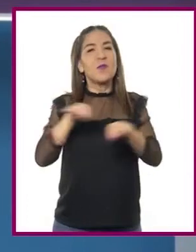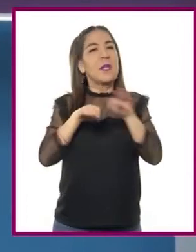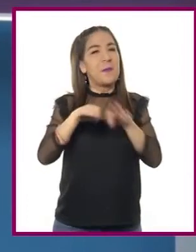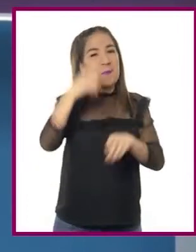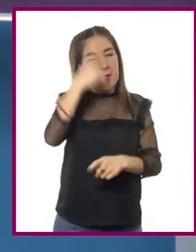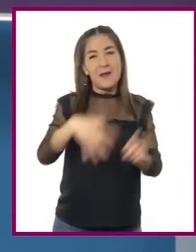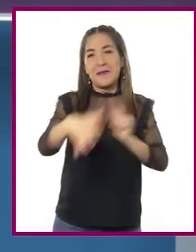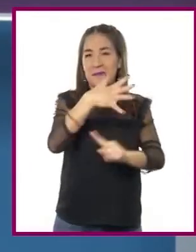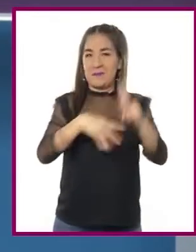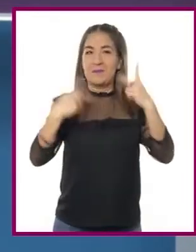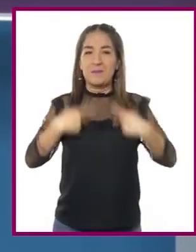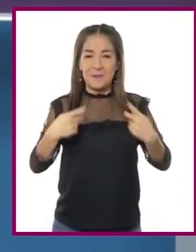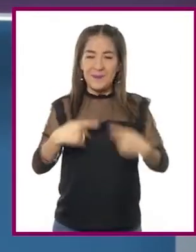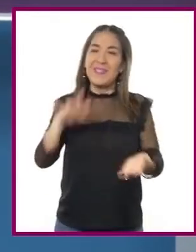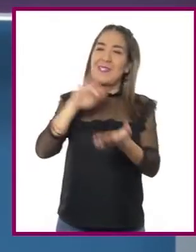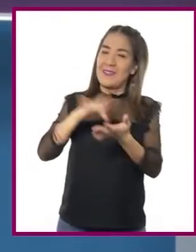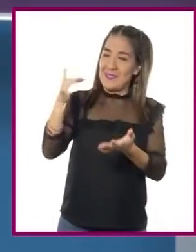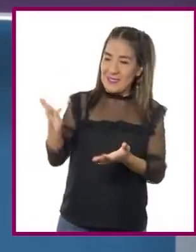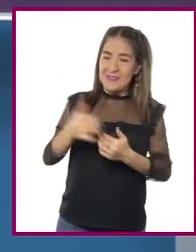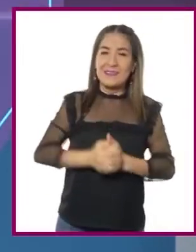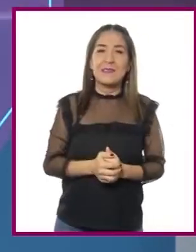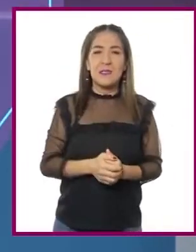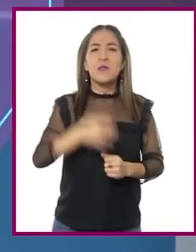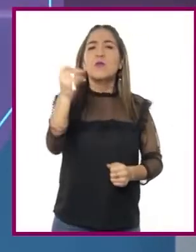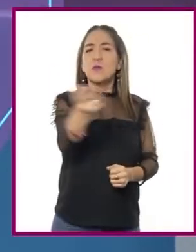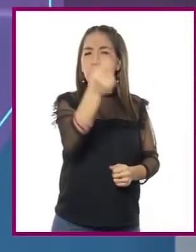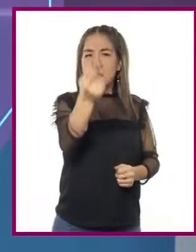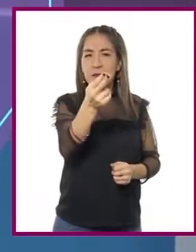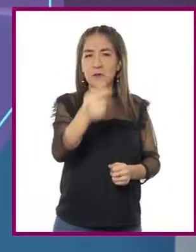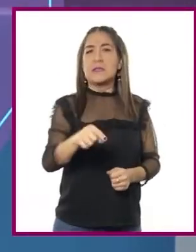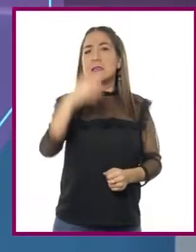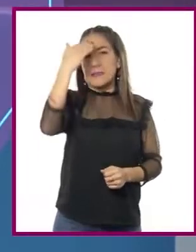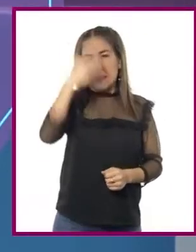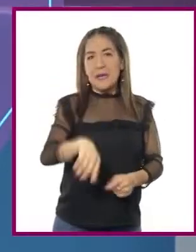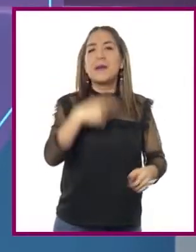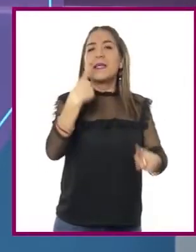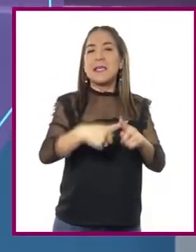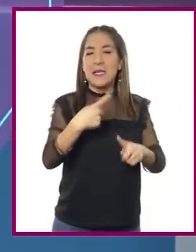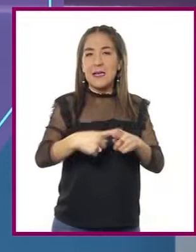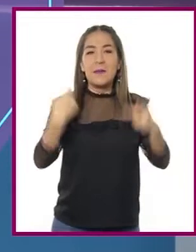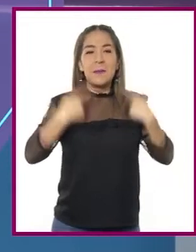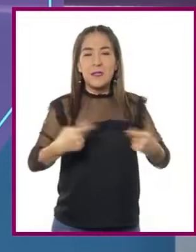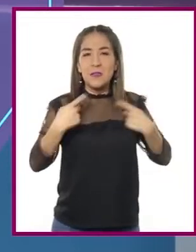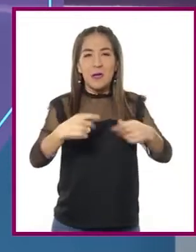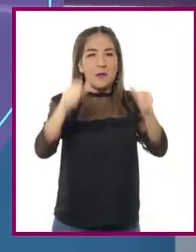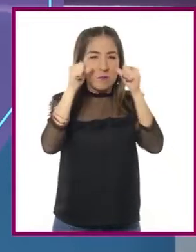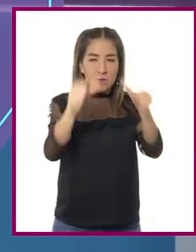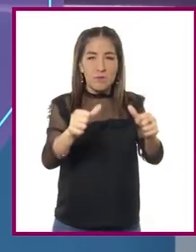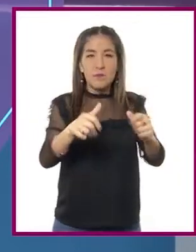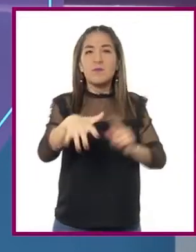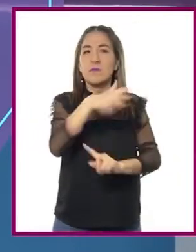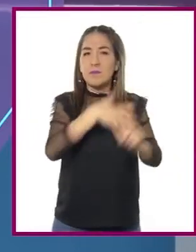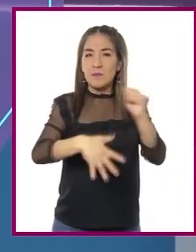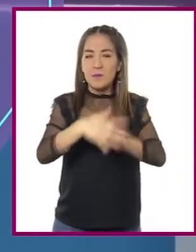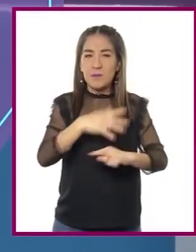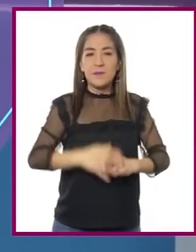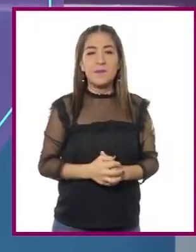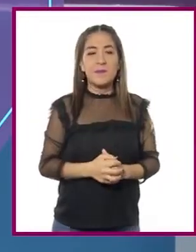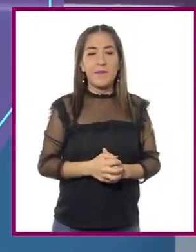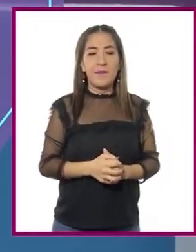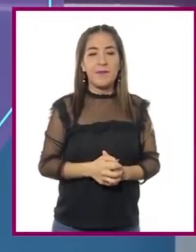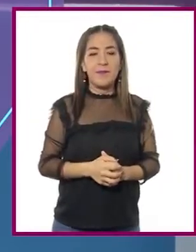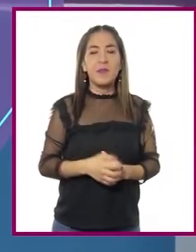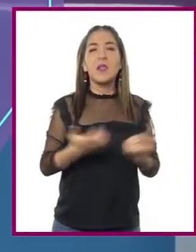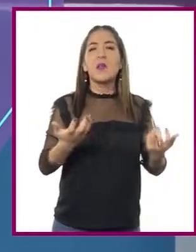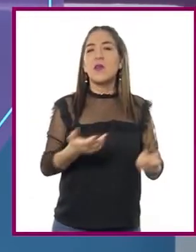Nadia. Ustedes en casa, ¿saben quiénes son las y los servidores públicos? ¿En